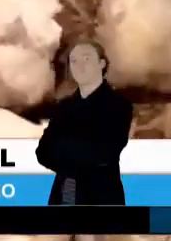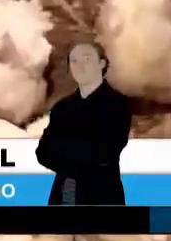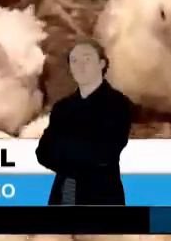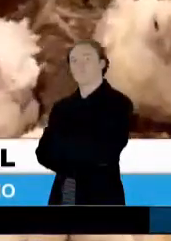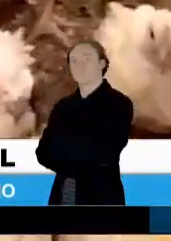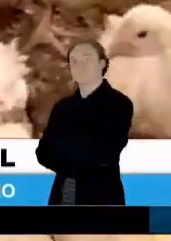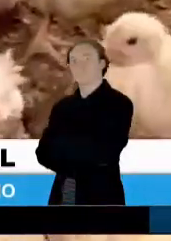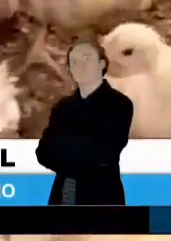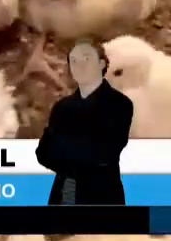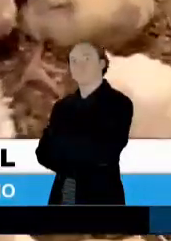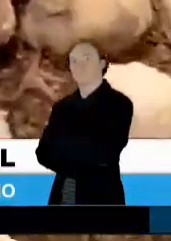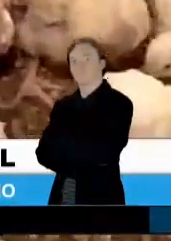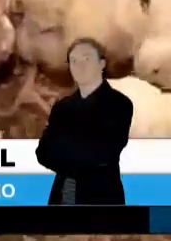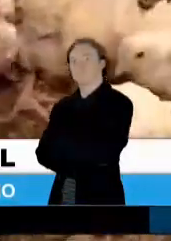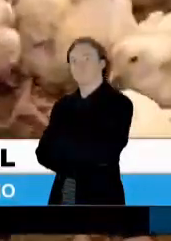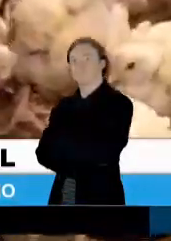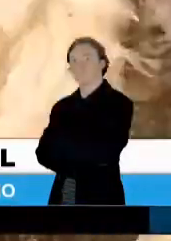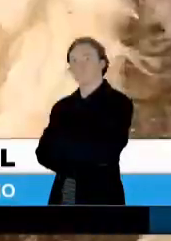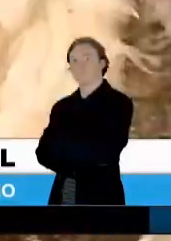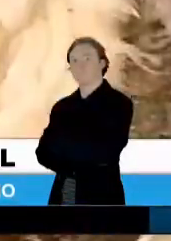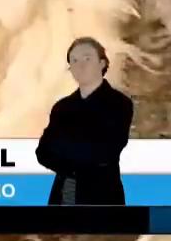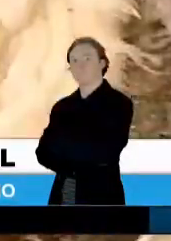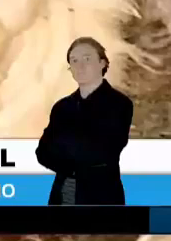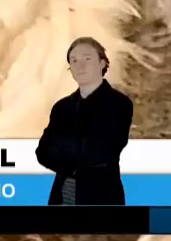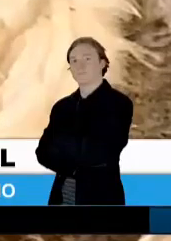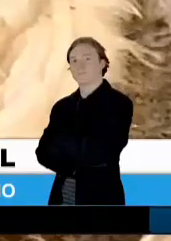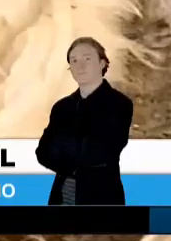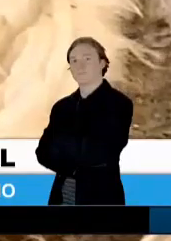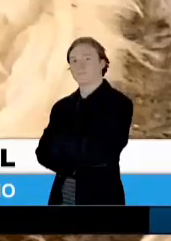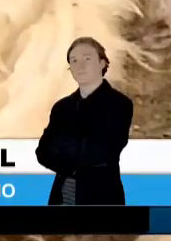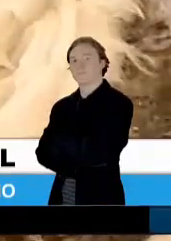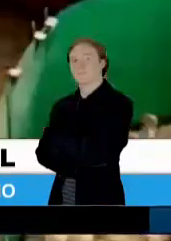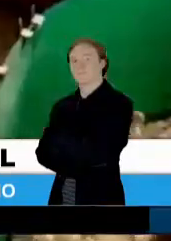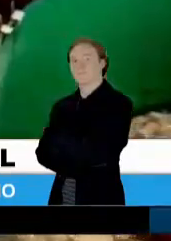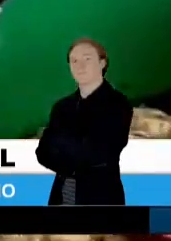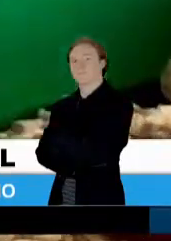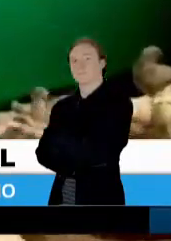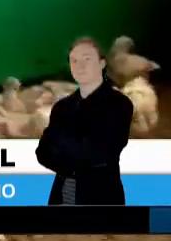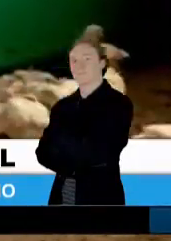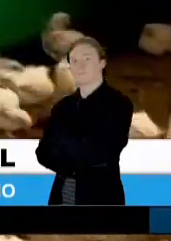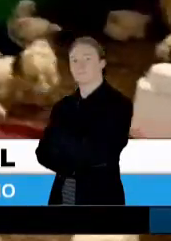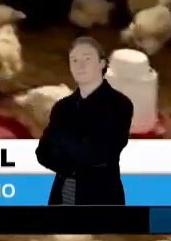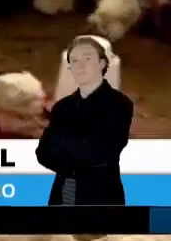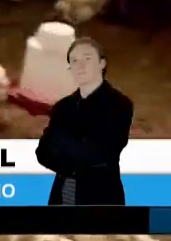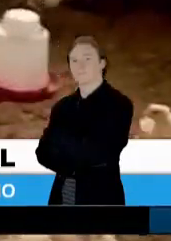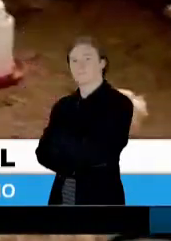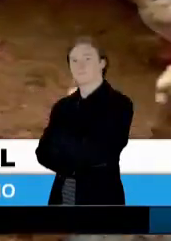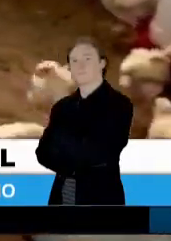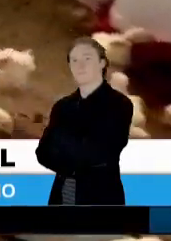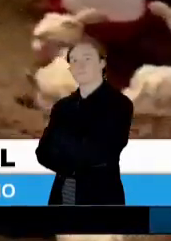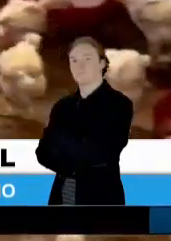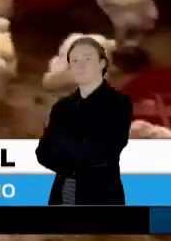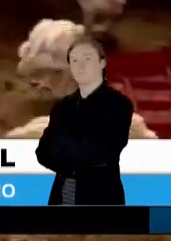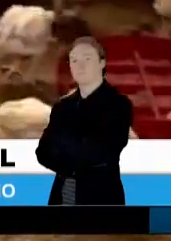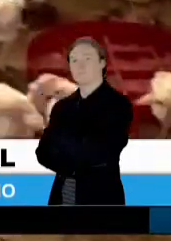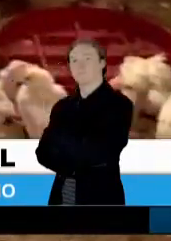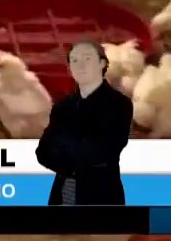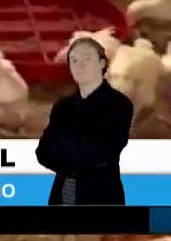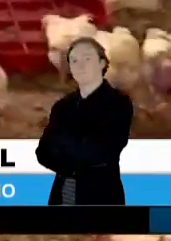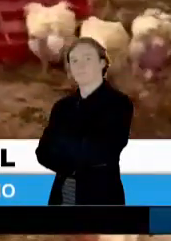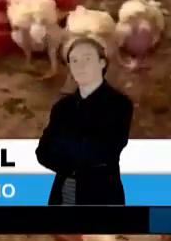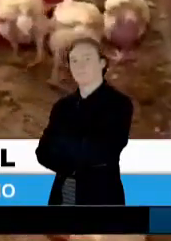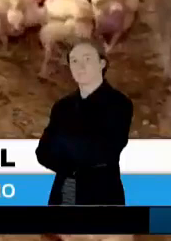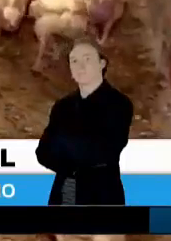o territorios de comunidades y contagian a gallinas, lo que repercute en pequeños agricultores y en la avicultura familiar. De todas formas, el